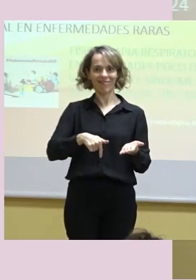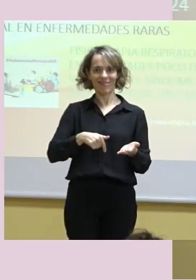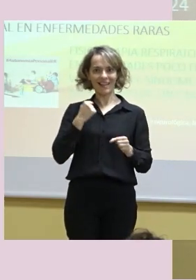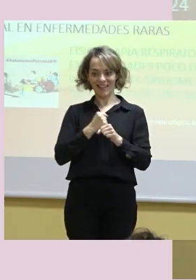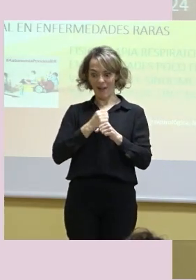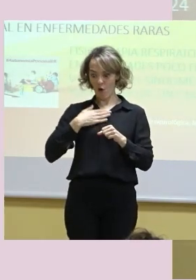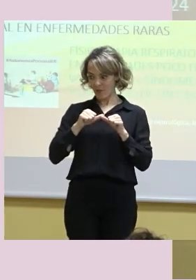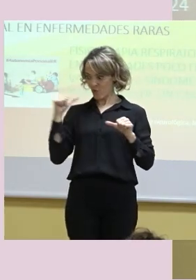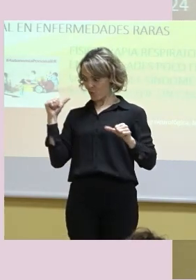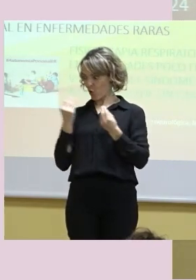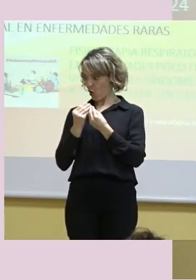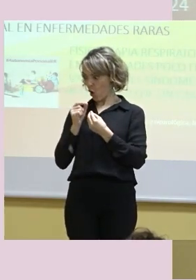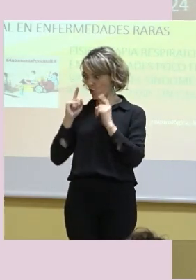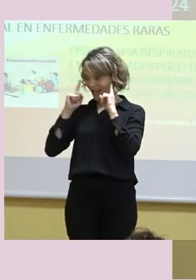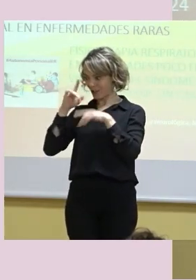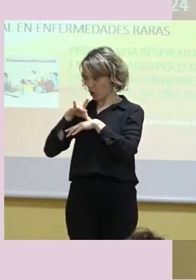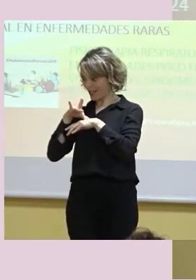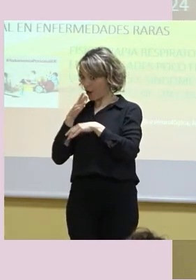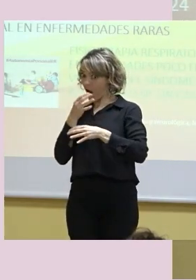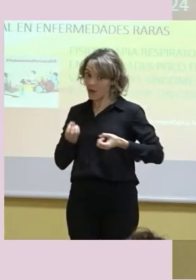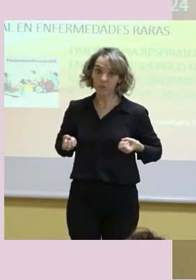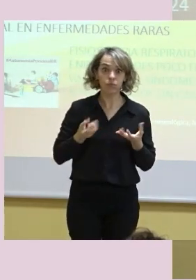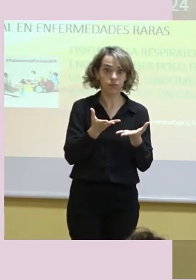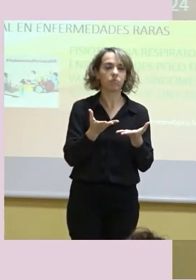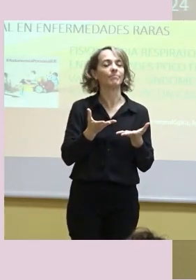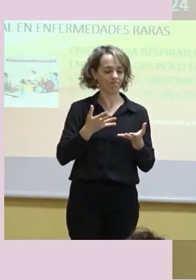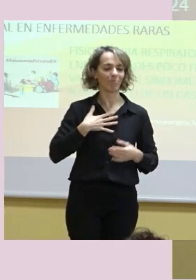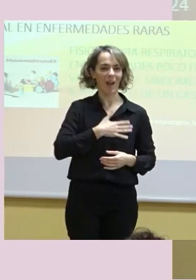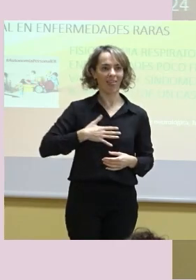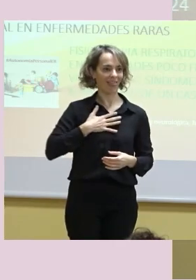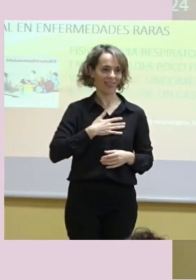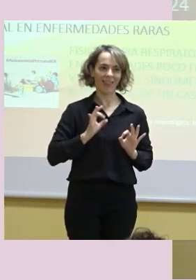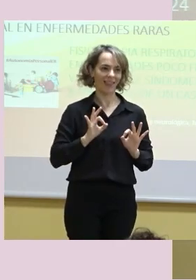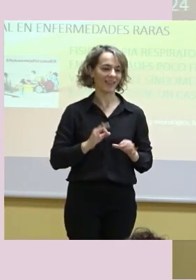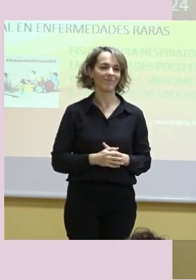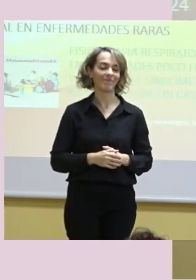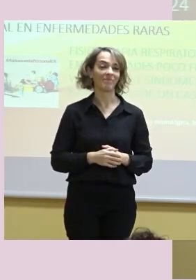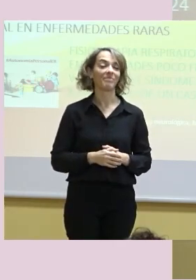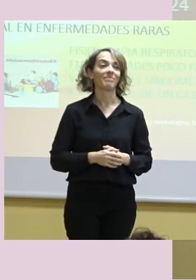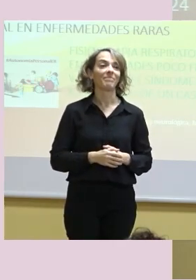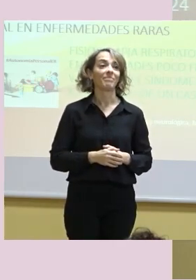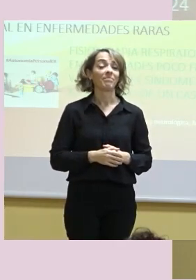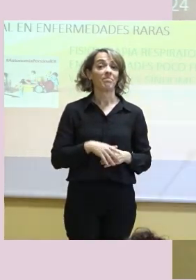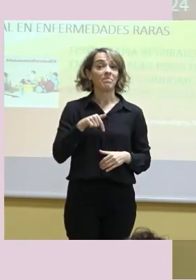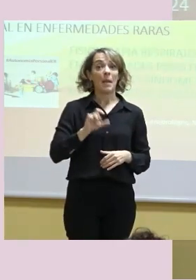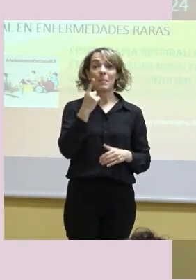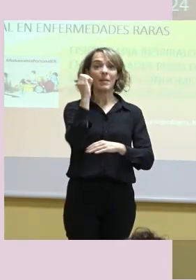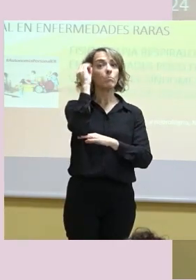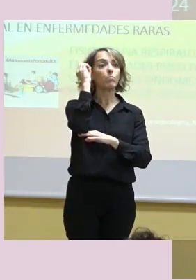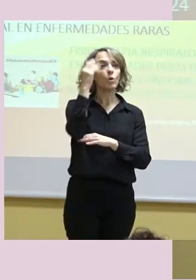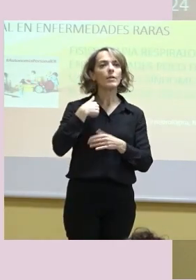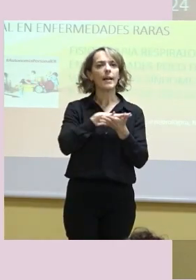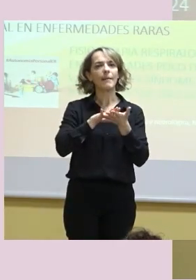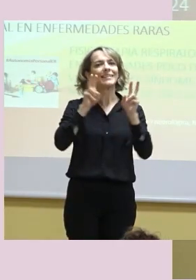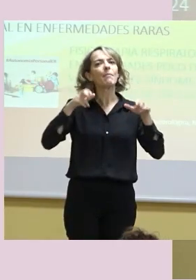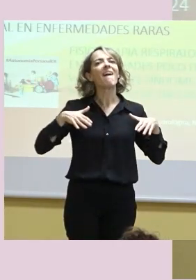labor con un caso clínico es para mí un auténtico placer. Vamos a hablar en esta primera ponencia